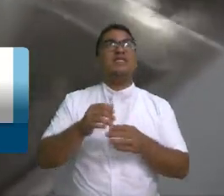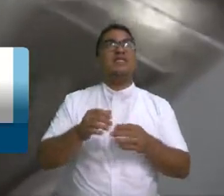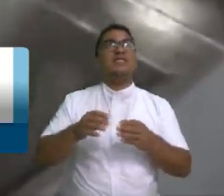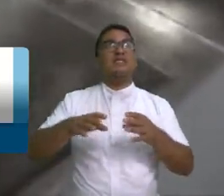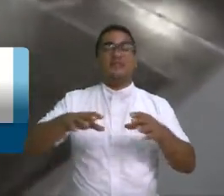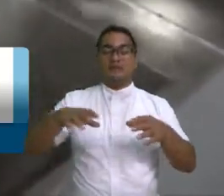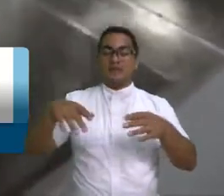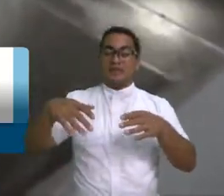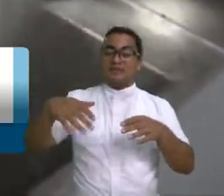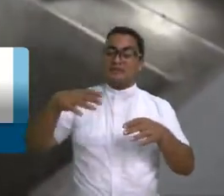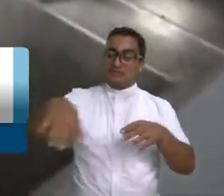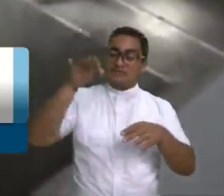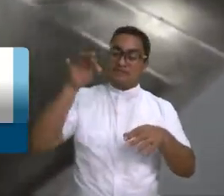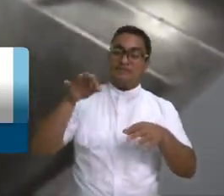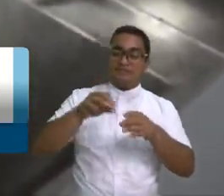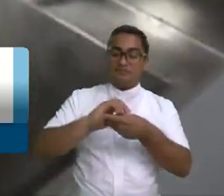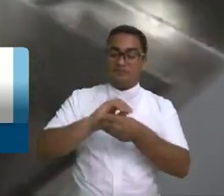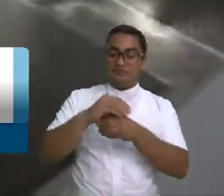toallita descartable.